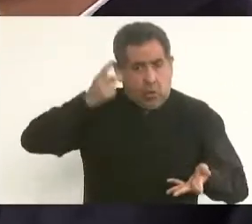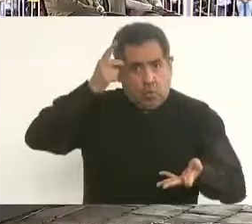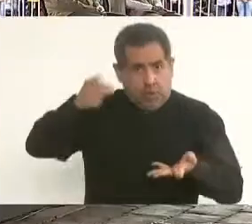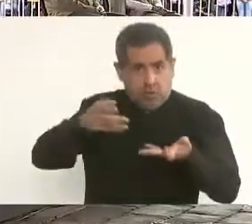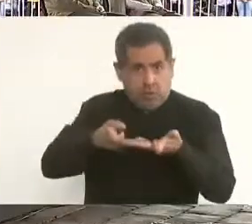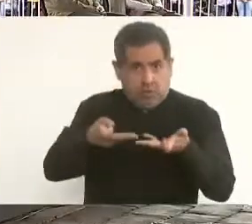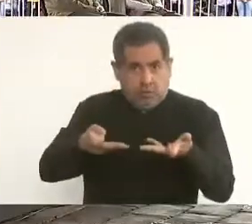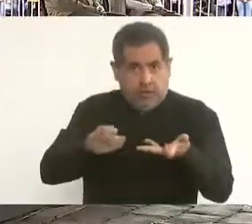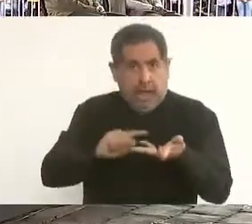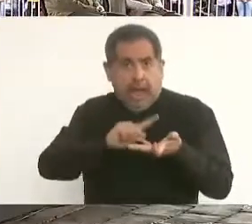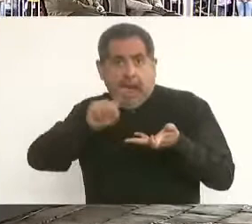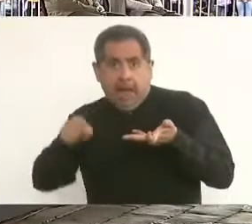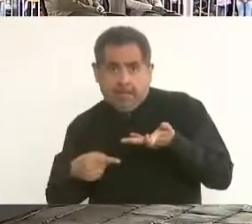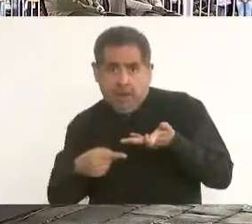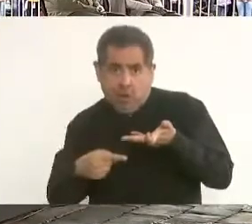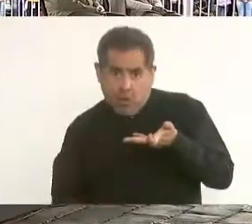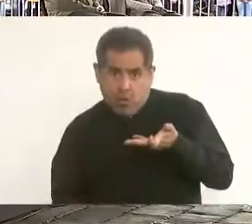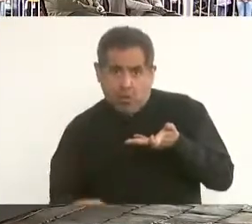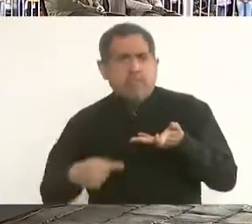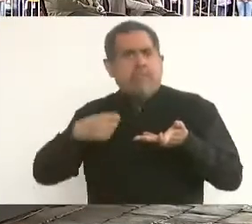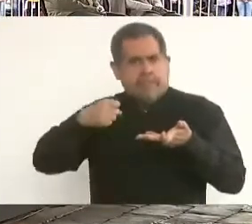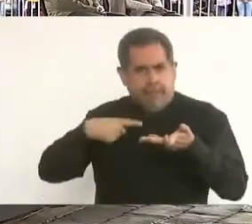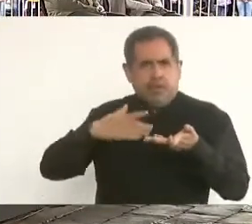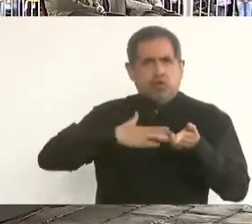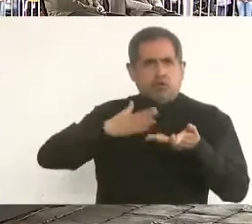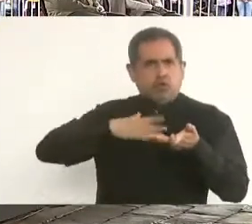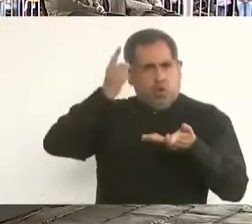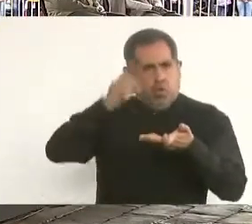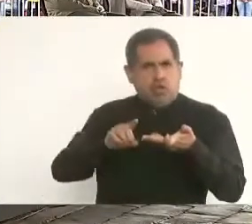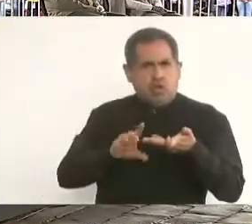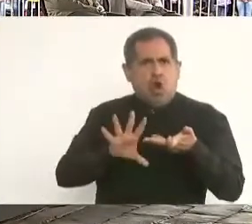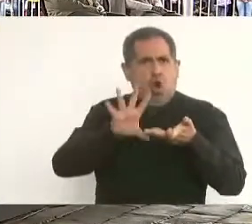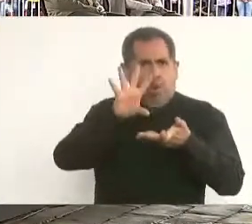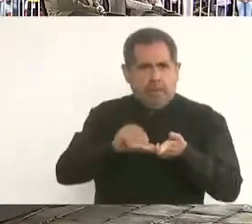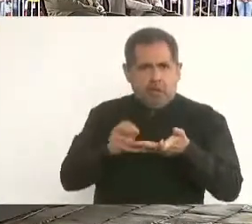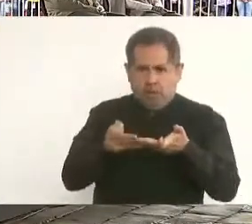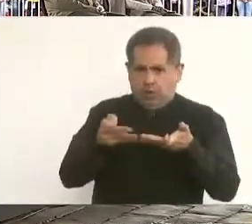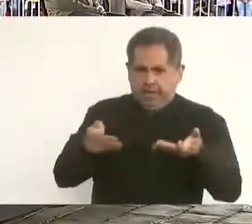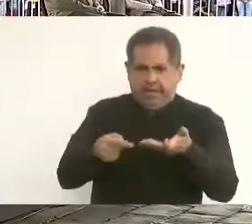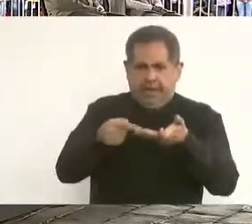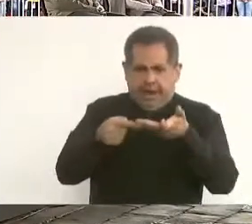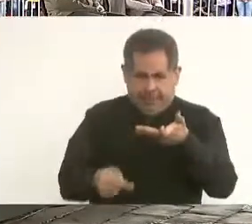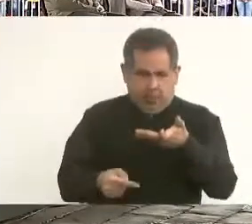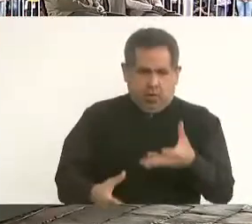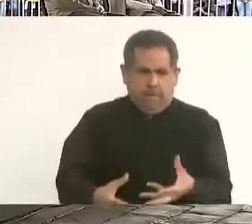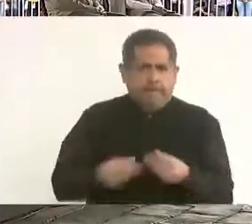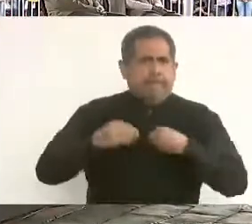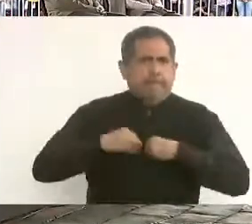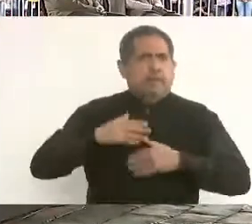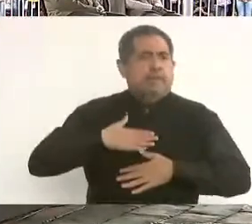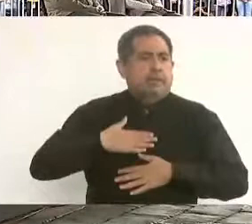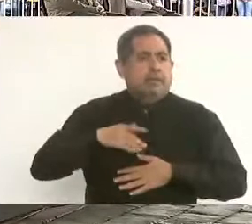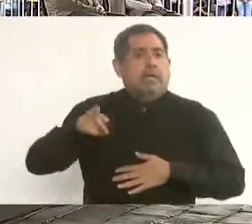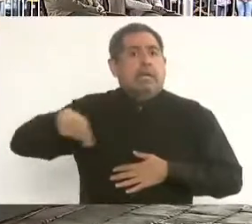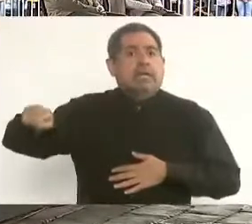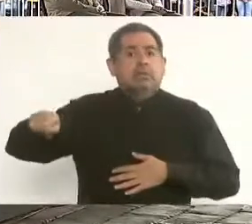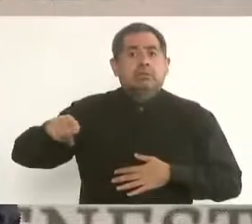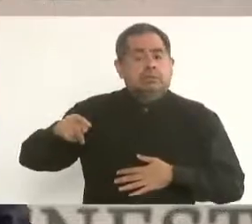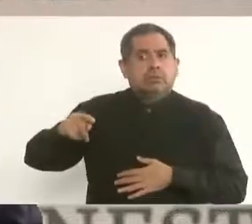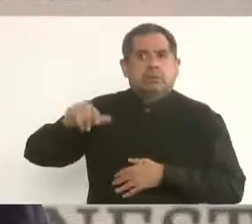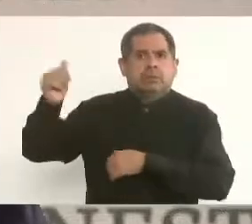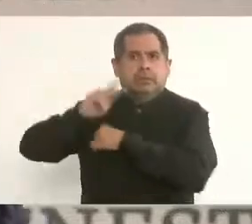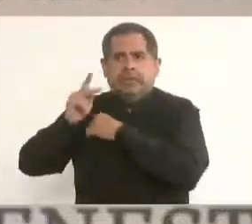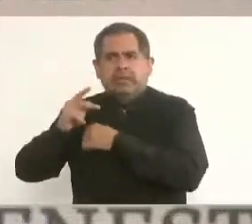estaba debajo de la tierra, o sea, del subsuelo, así se sentían ellos los propietarios